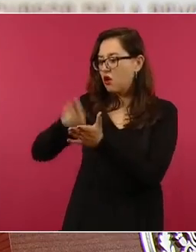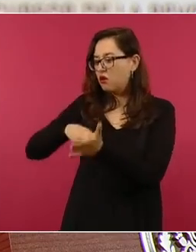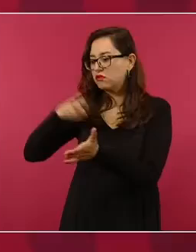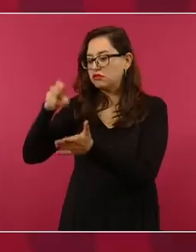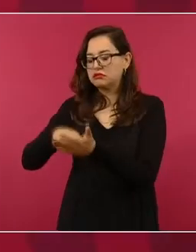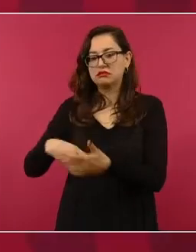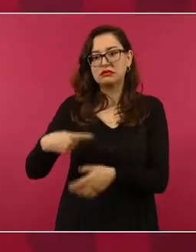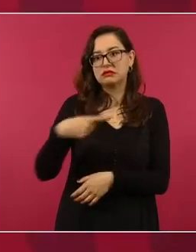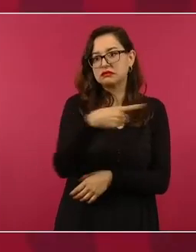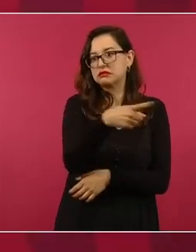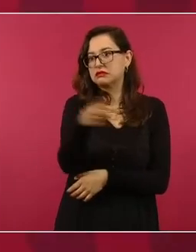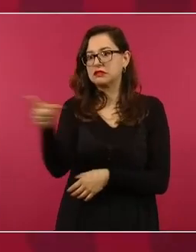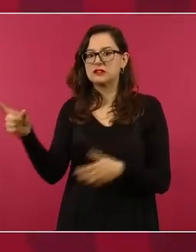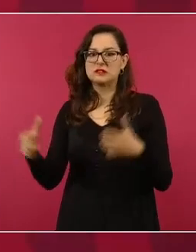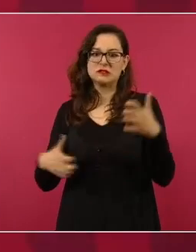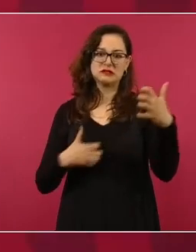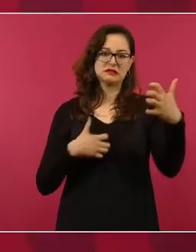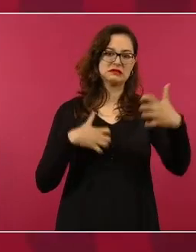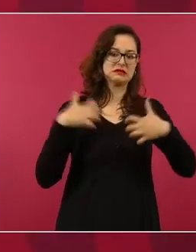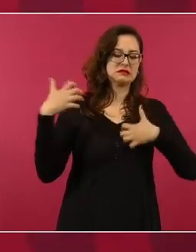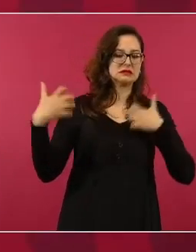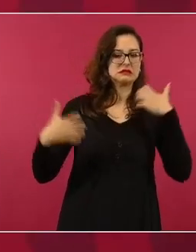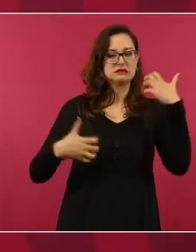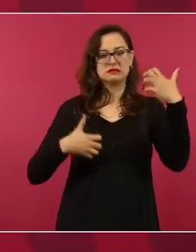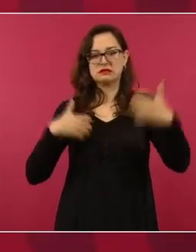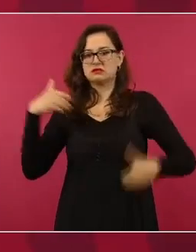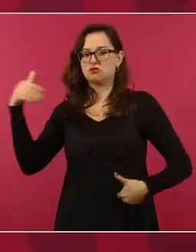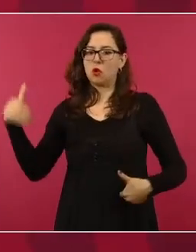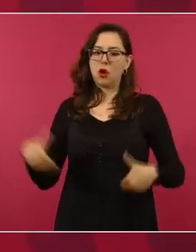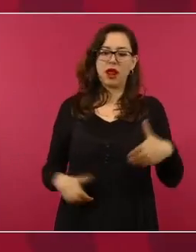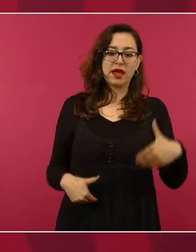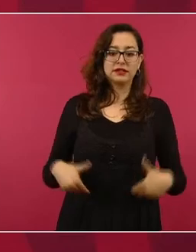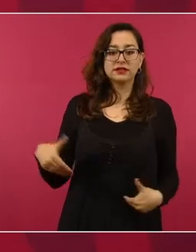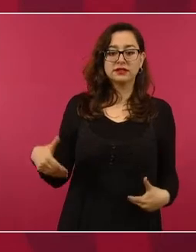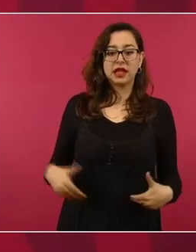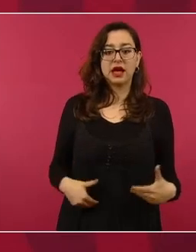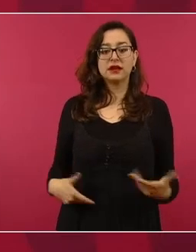porque los antiguos funcionarios del ISSSTE